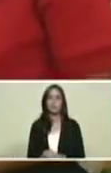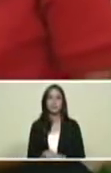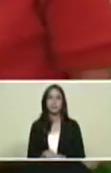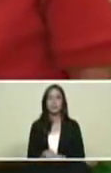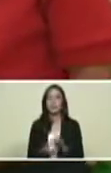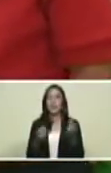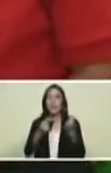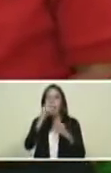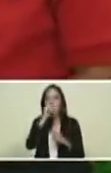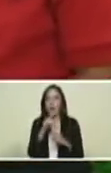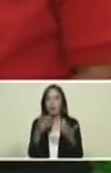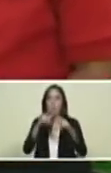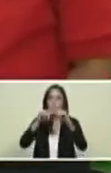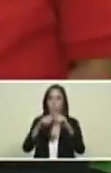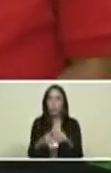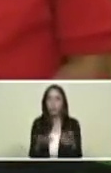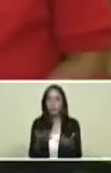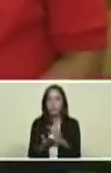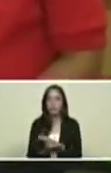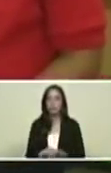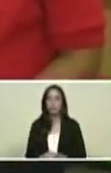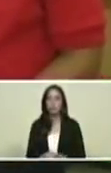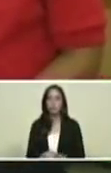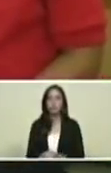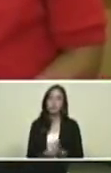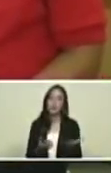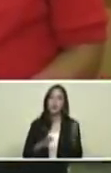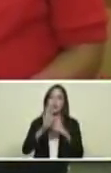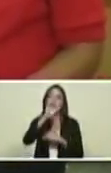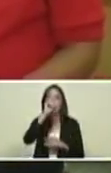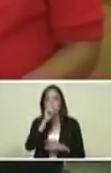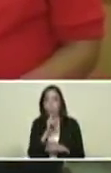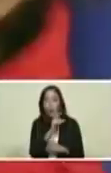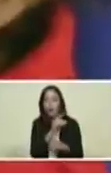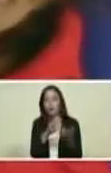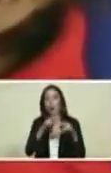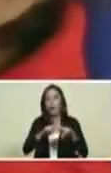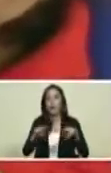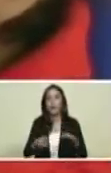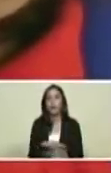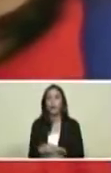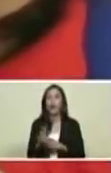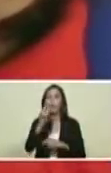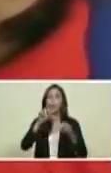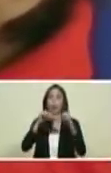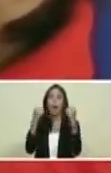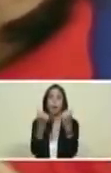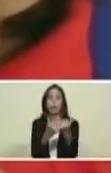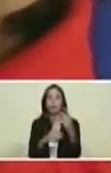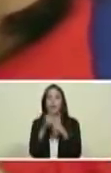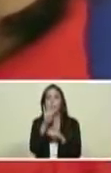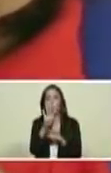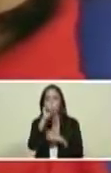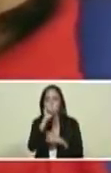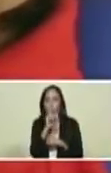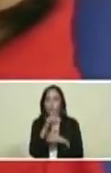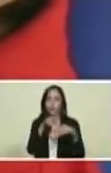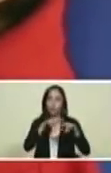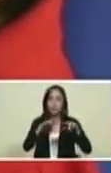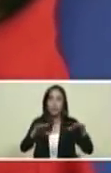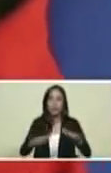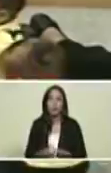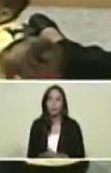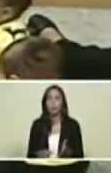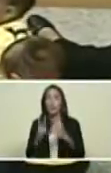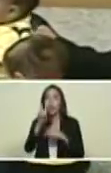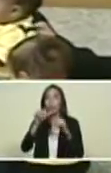¿Cuántos años tienen ellos? Sus útiles, aquí hay de 4 años. Dos aulas de 4 años. Dos aulas de 5